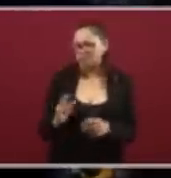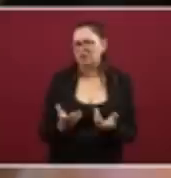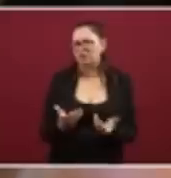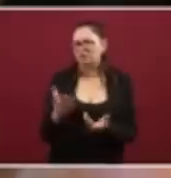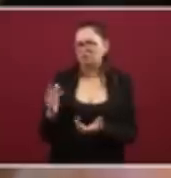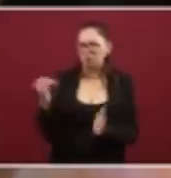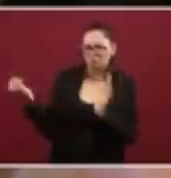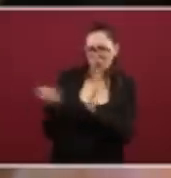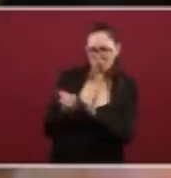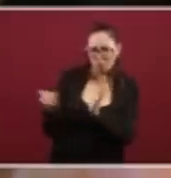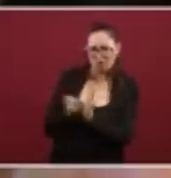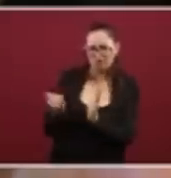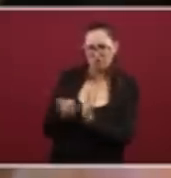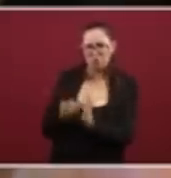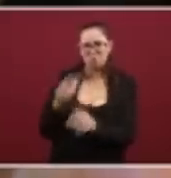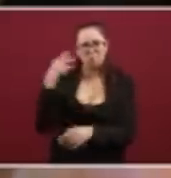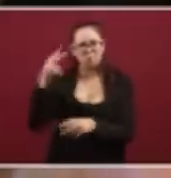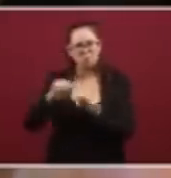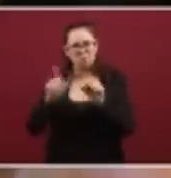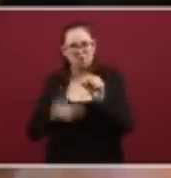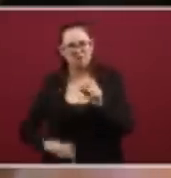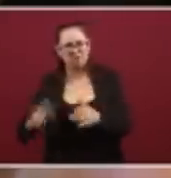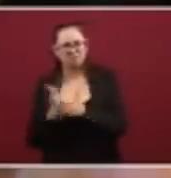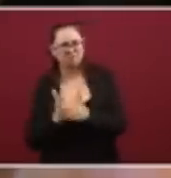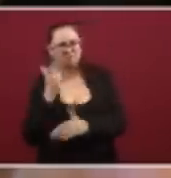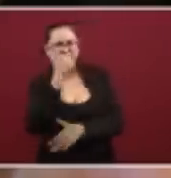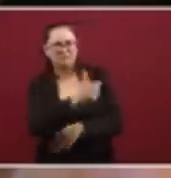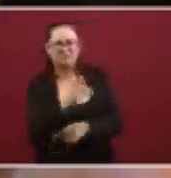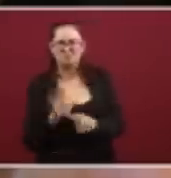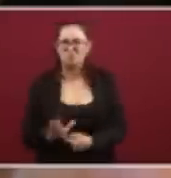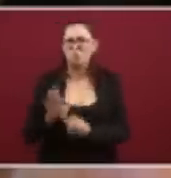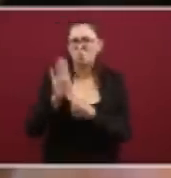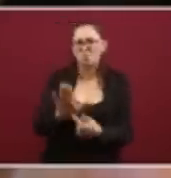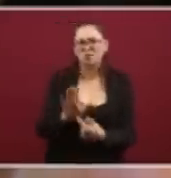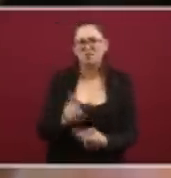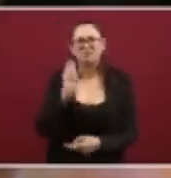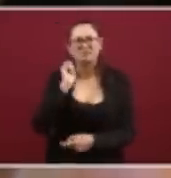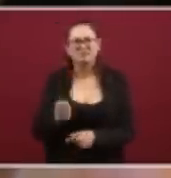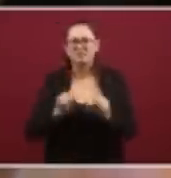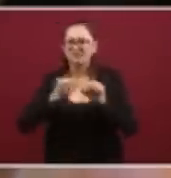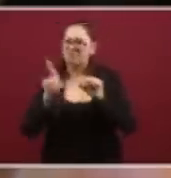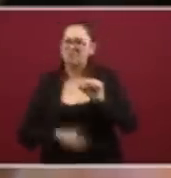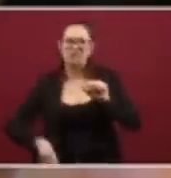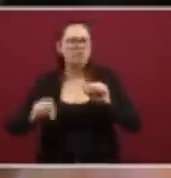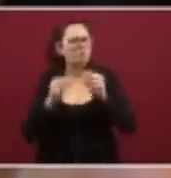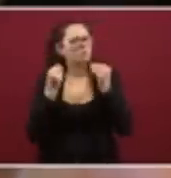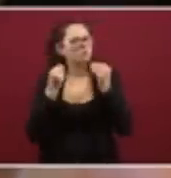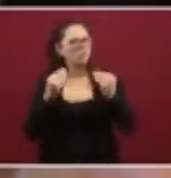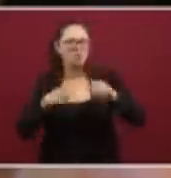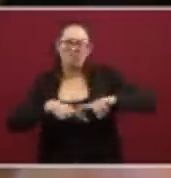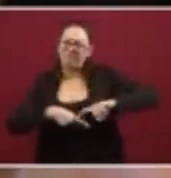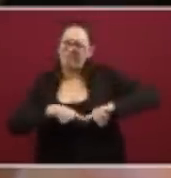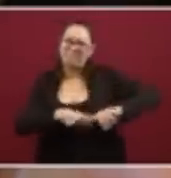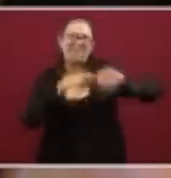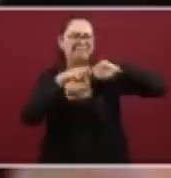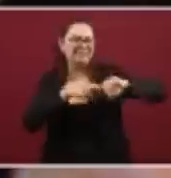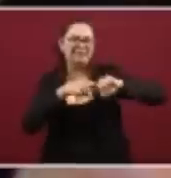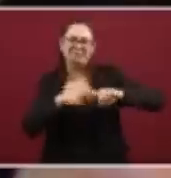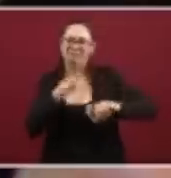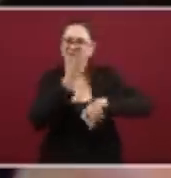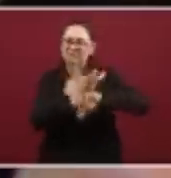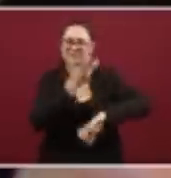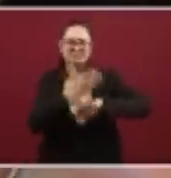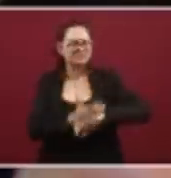mexico evidencia que me en una extrema dependencia comercial de eeuu como usted ha planteado también en el